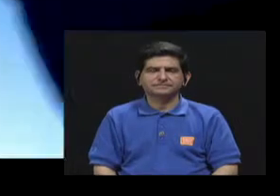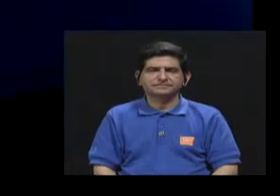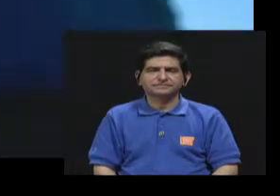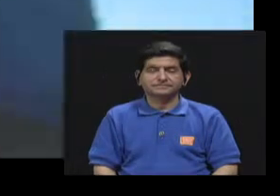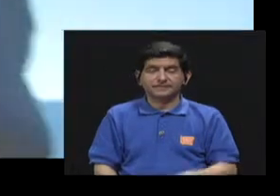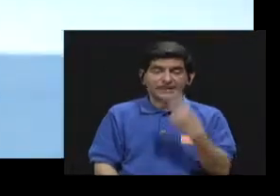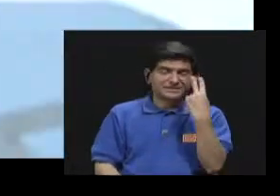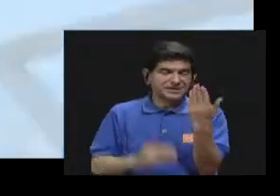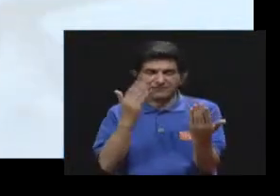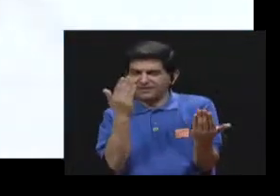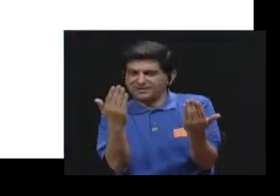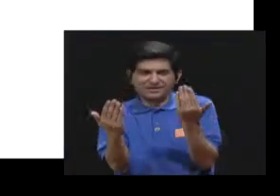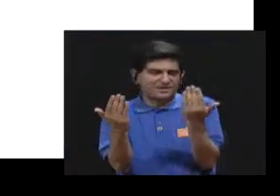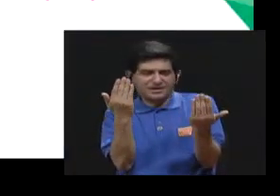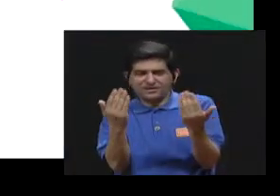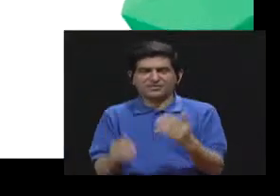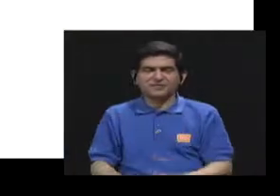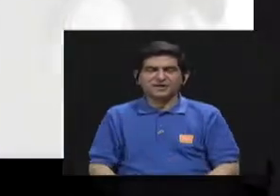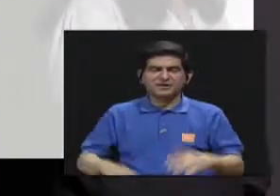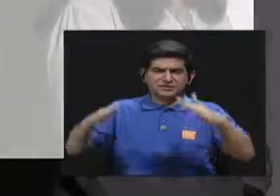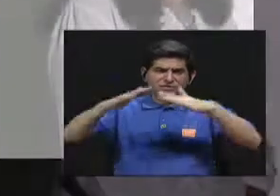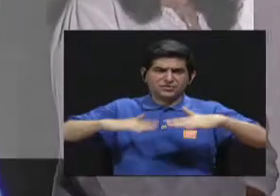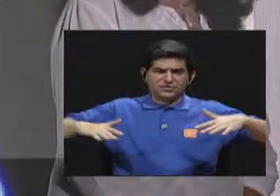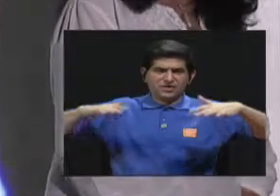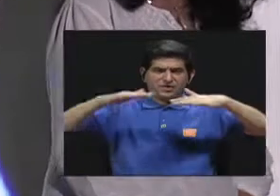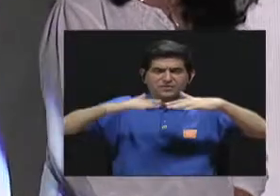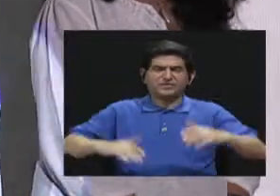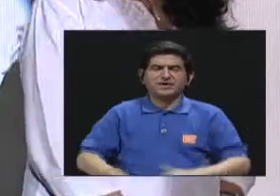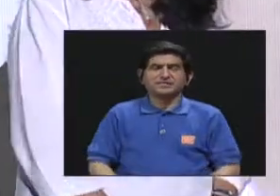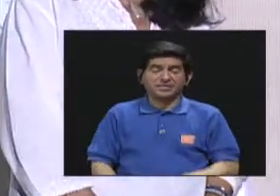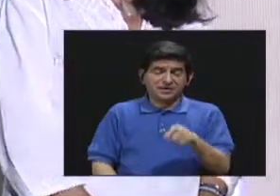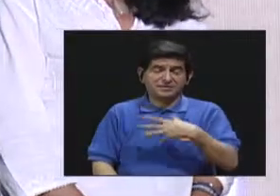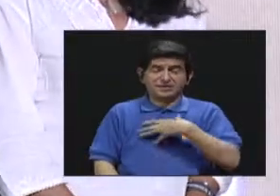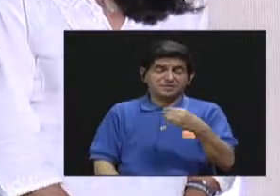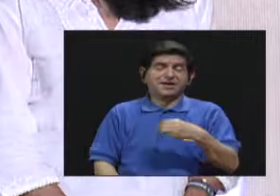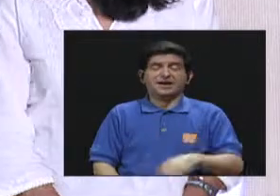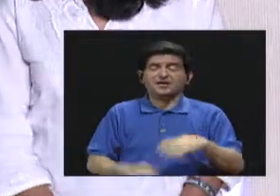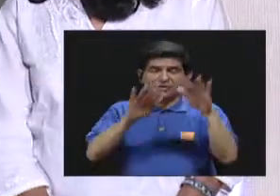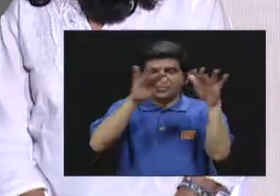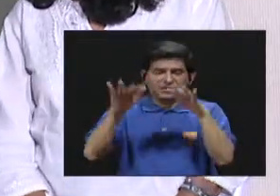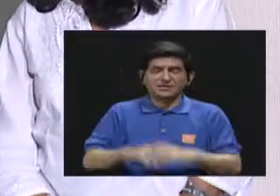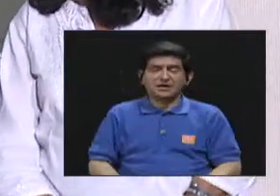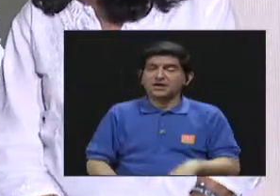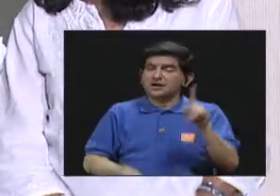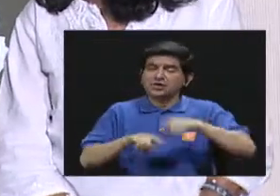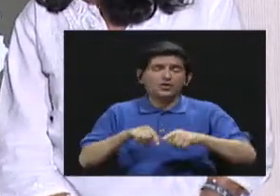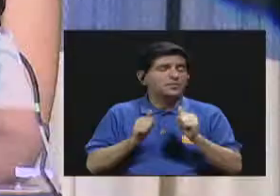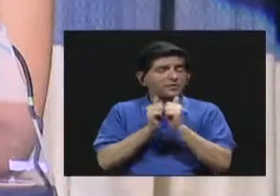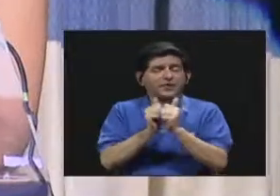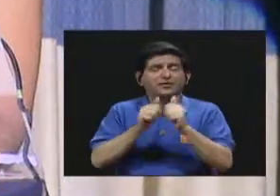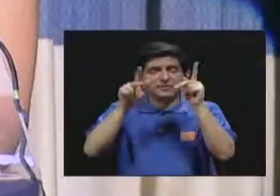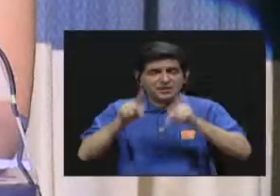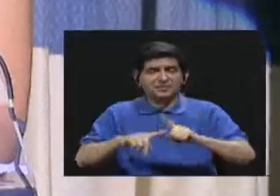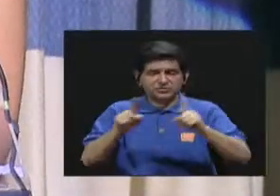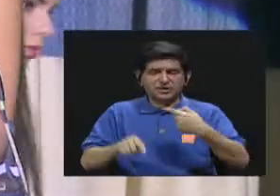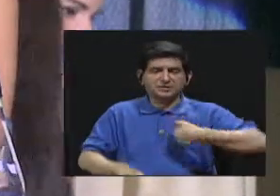Ahí se ven los contrastes en un ambiente tan blanco. Por compromisos previos, la producción no nos pudo acompañar, pero el premio se lo haremos